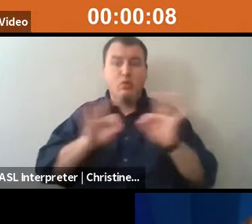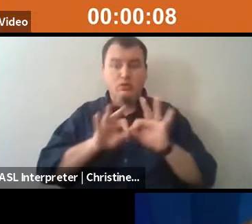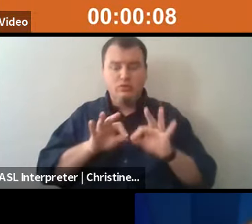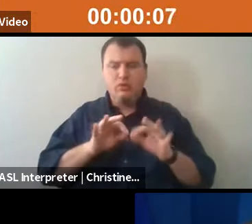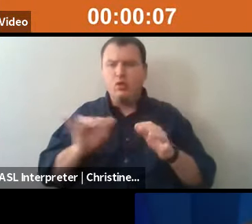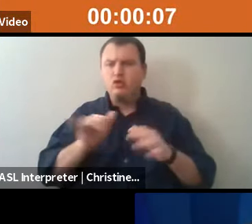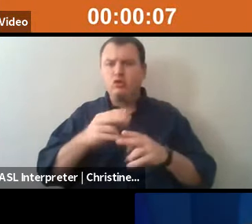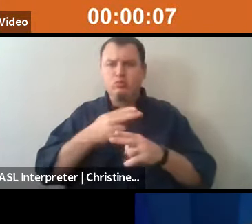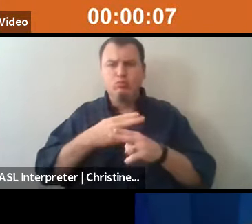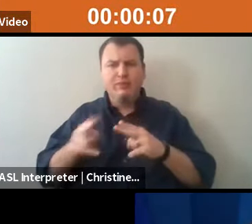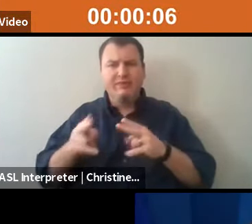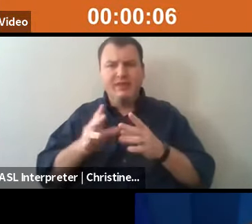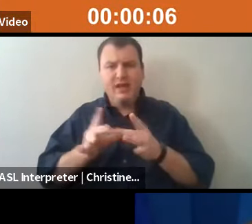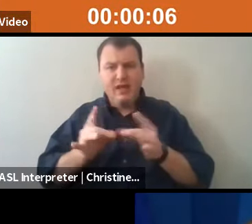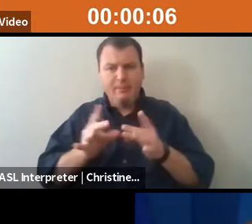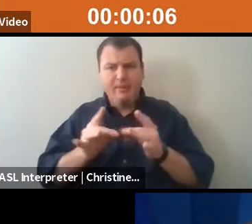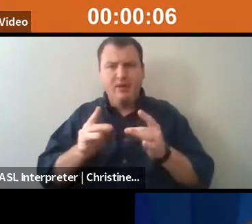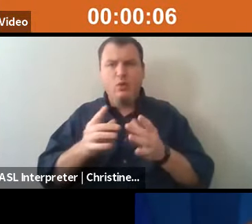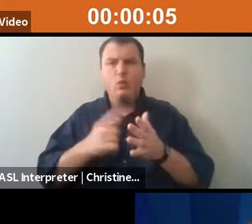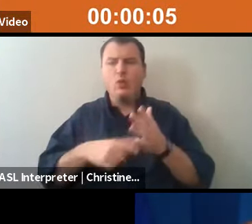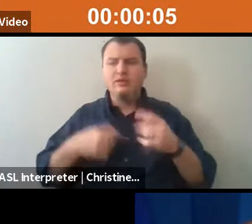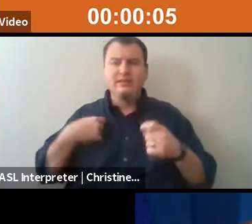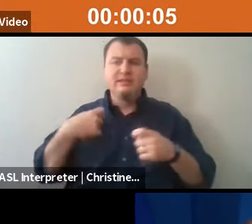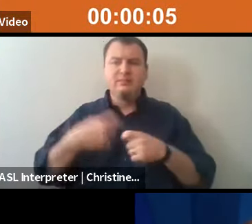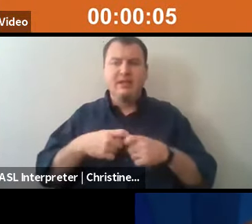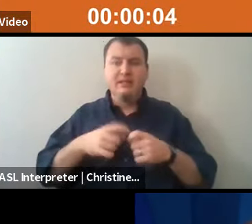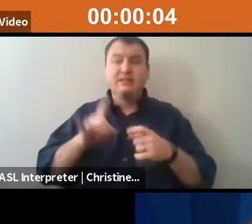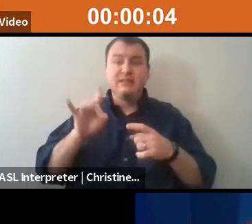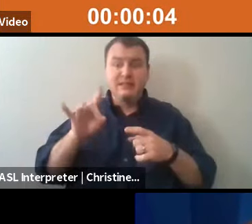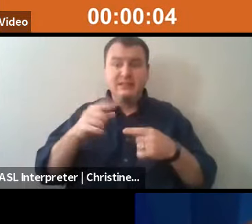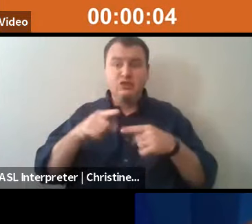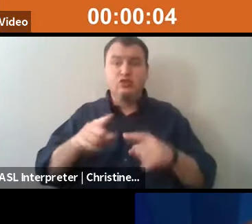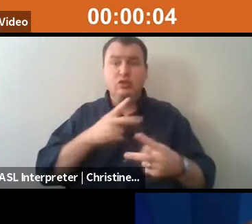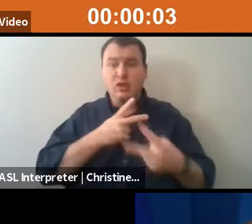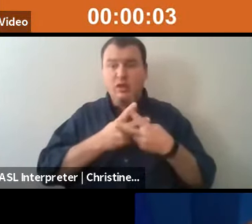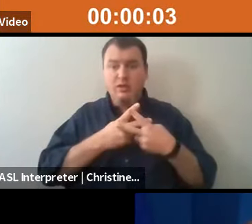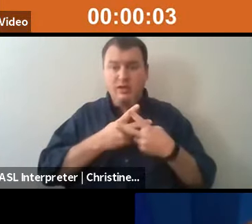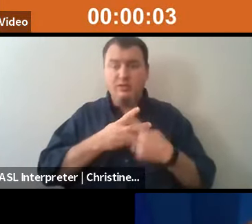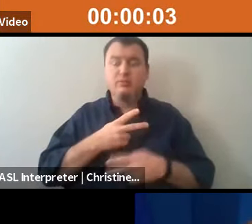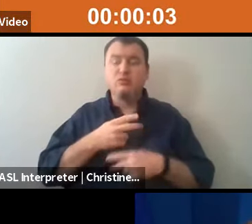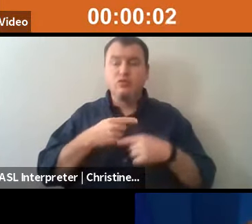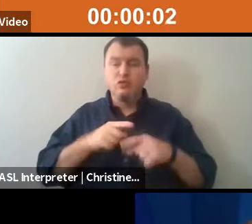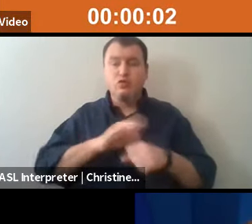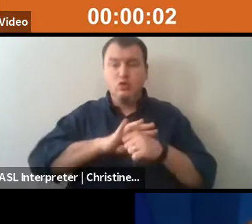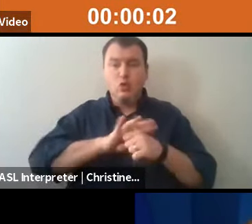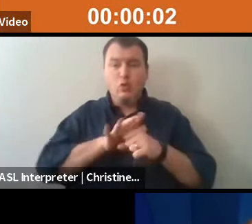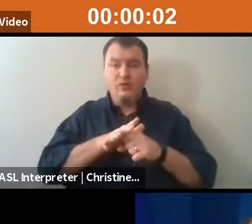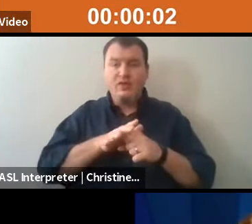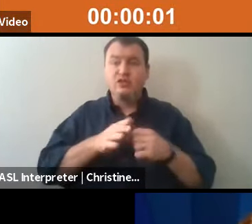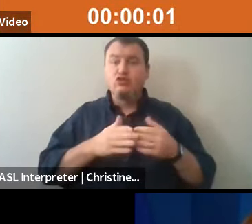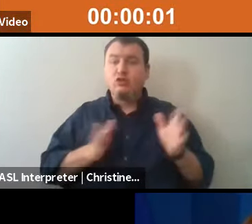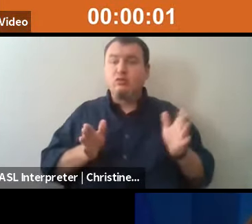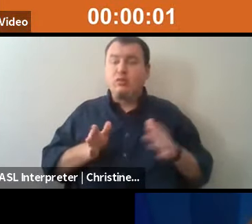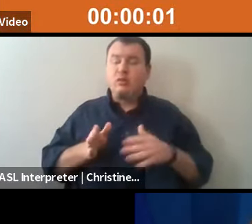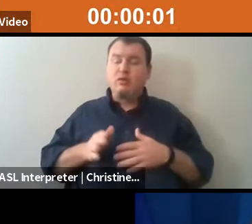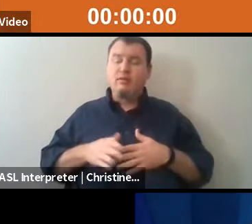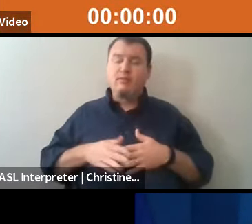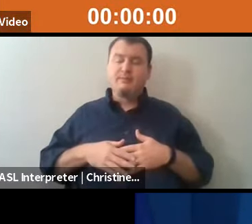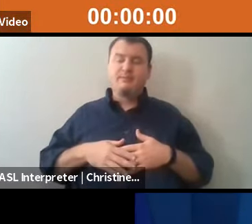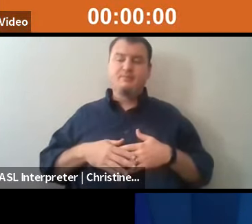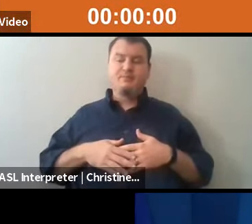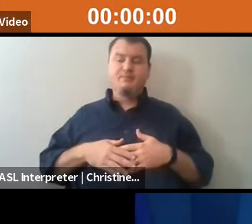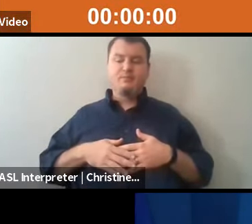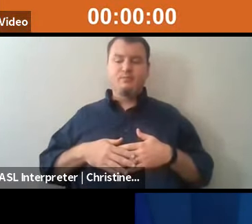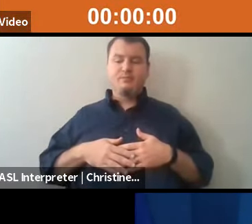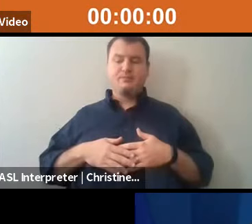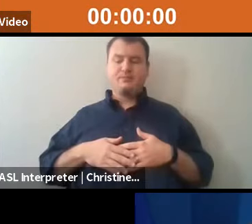hizo durante el confinamiento y durante la pandemia, cuando estábamos en la situación más crítica.